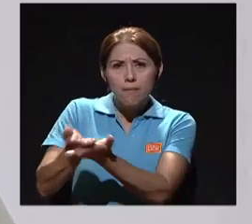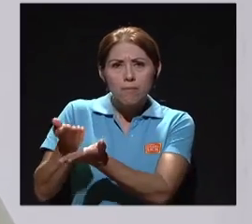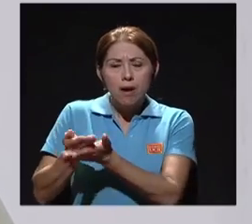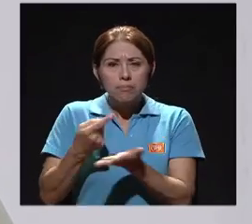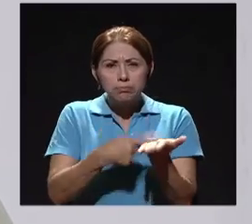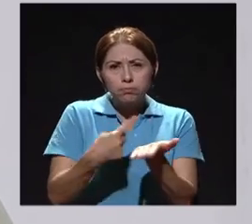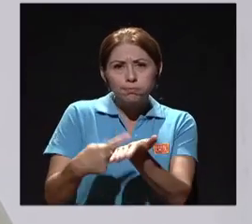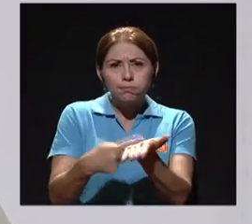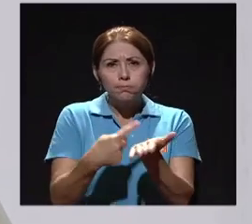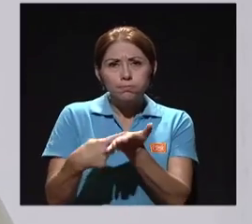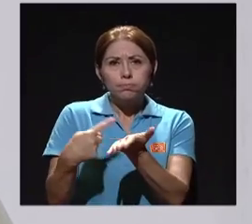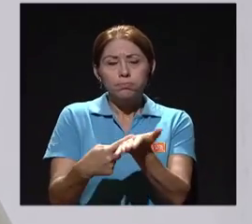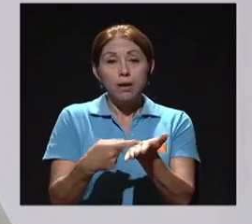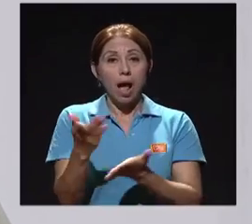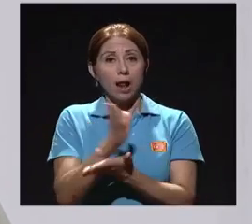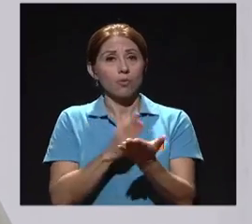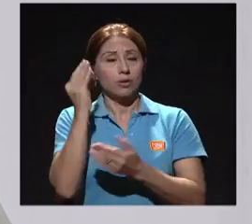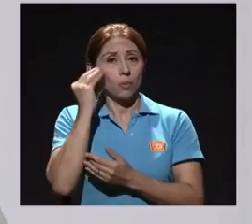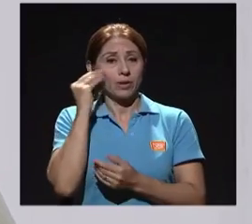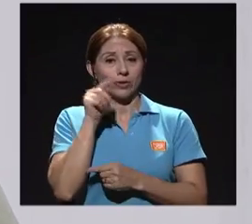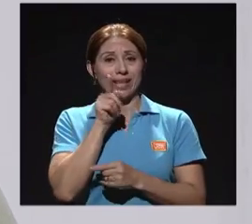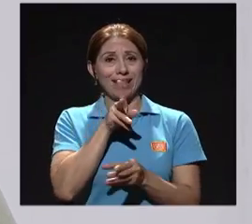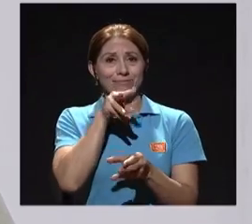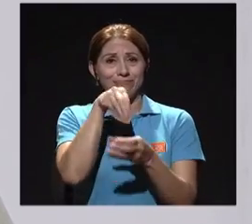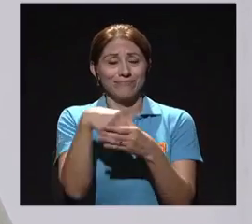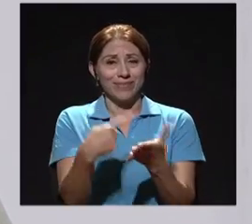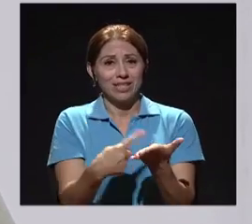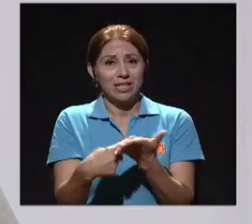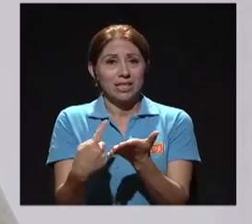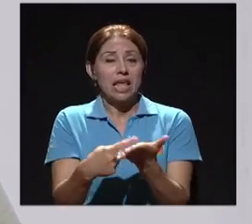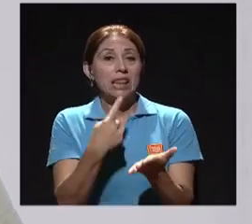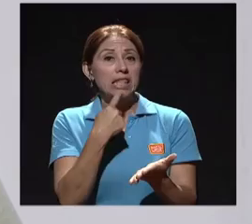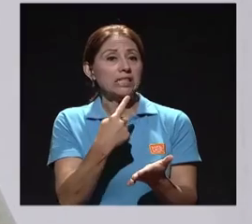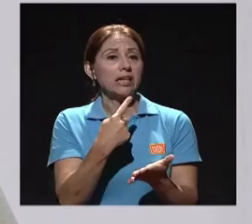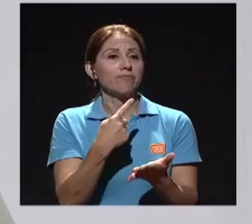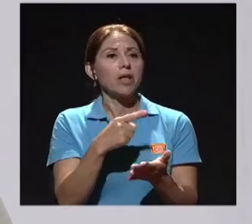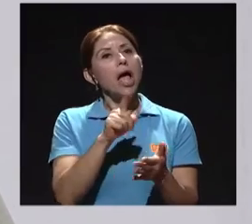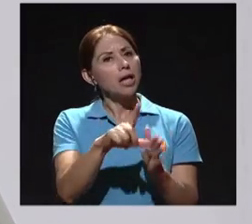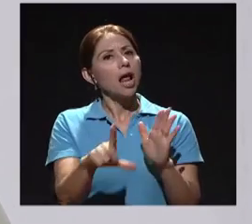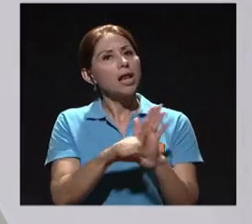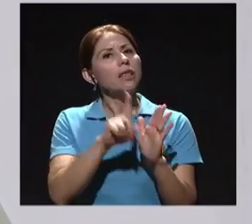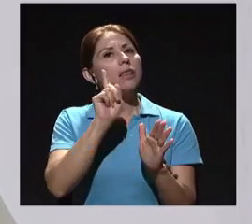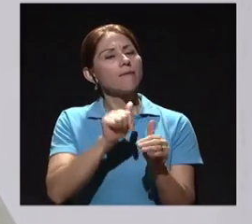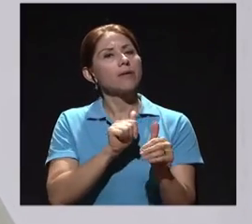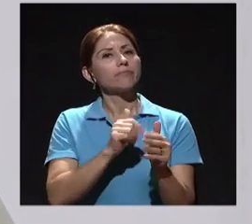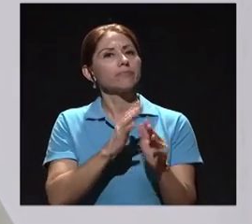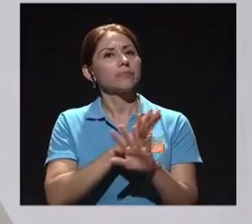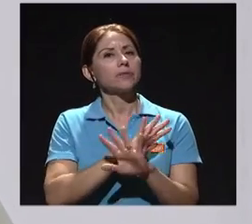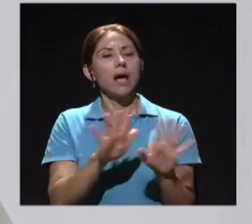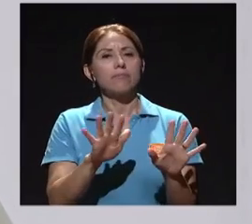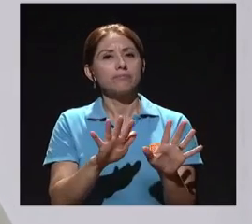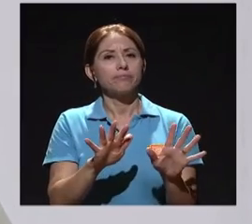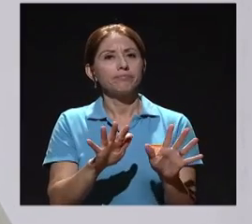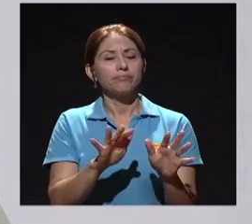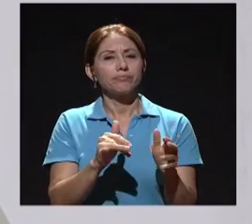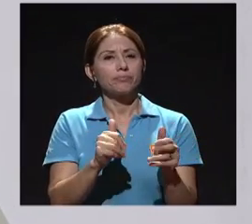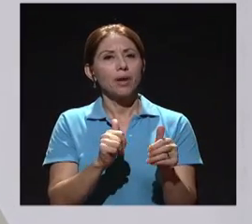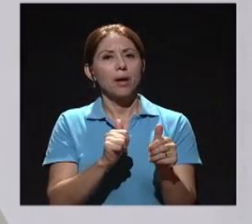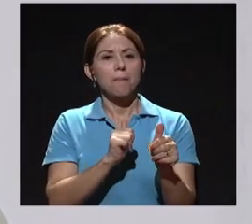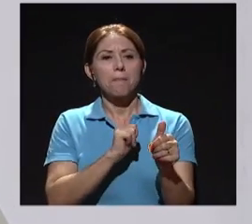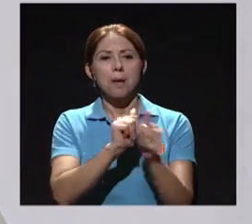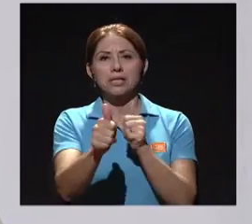posiciones que establecen que deberíamos sencillamente pues pasar la ley dejar